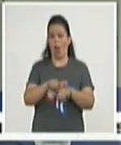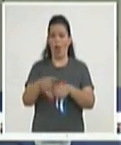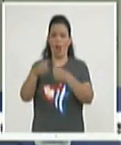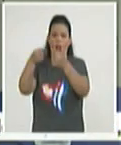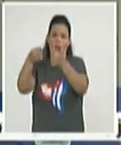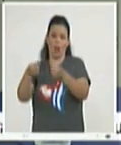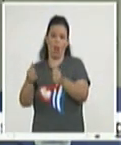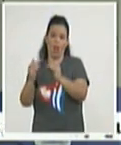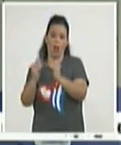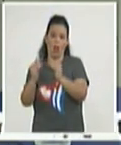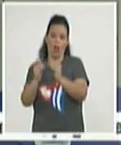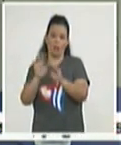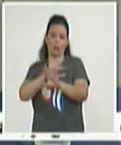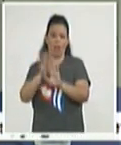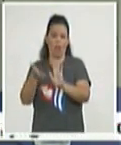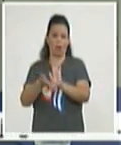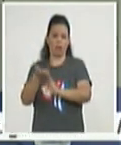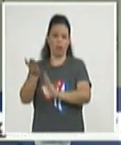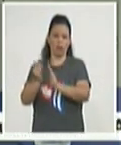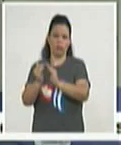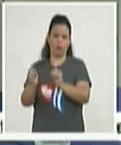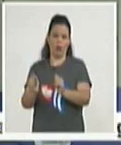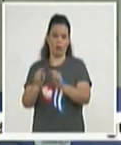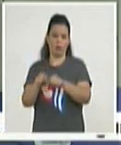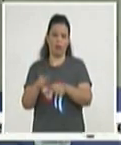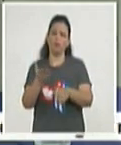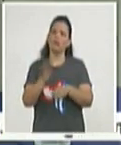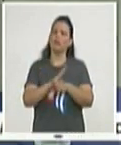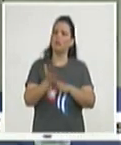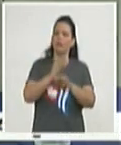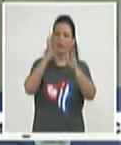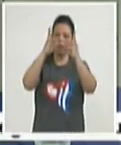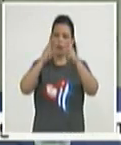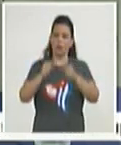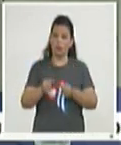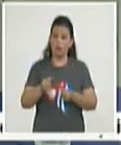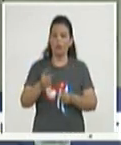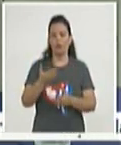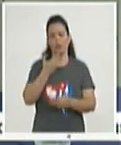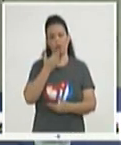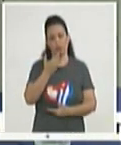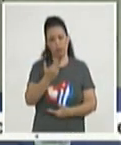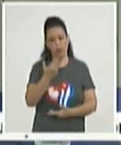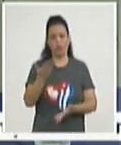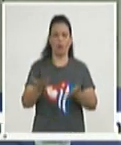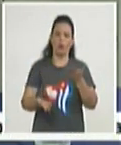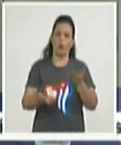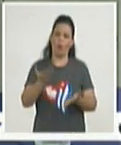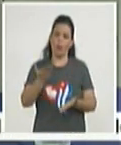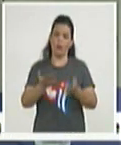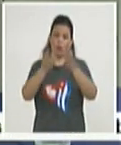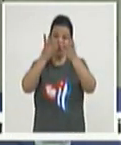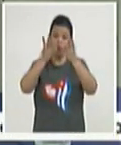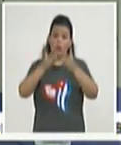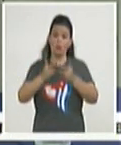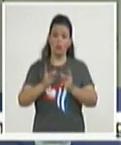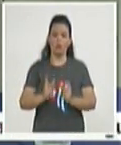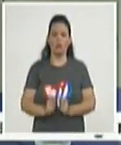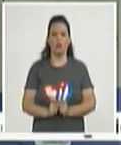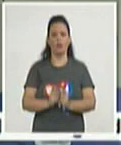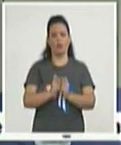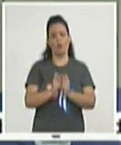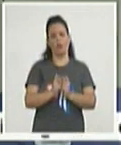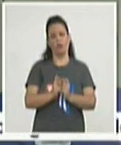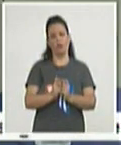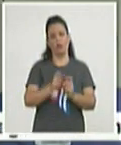domiciliario, lo cual hace un balance positivo en comparación con el número de casos que se diagnosticaron.